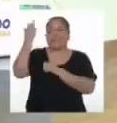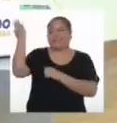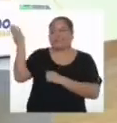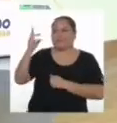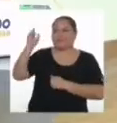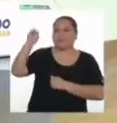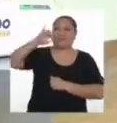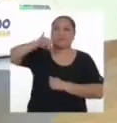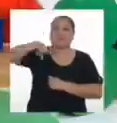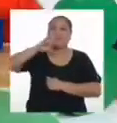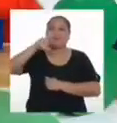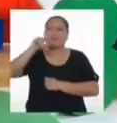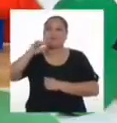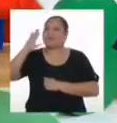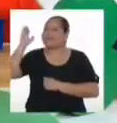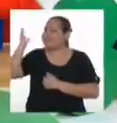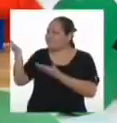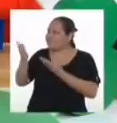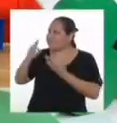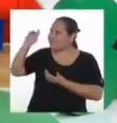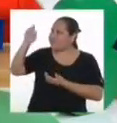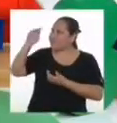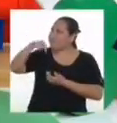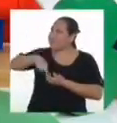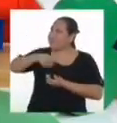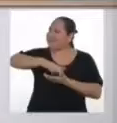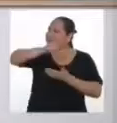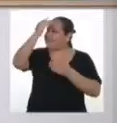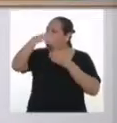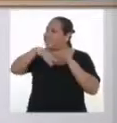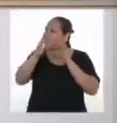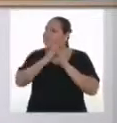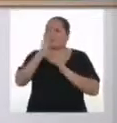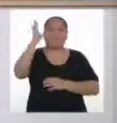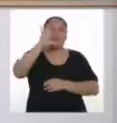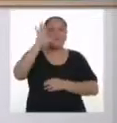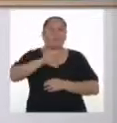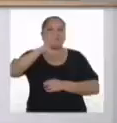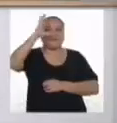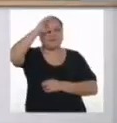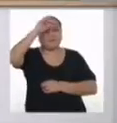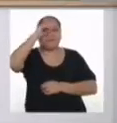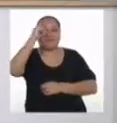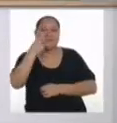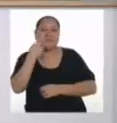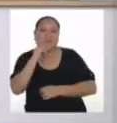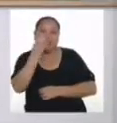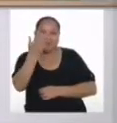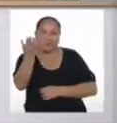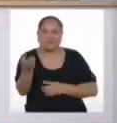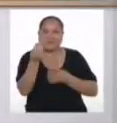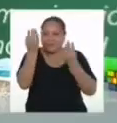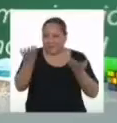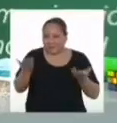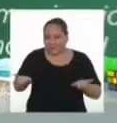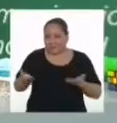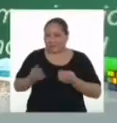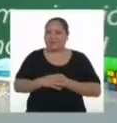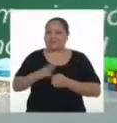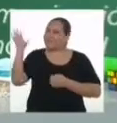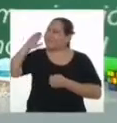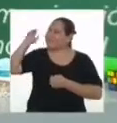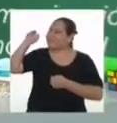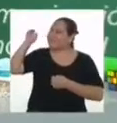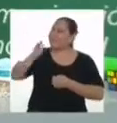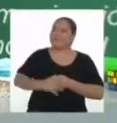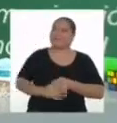la profesora Julia. Bienvenida, profesora, a Aprendo en Casa. Hola chicas, hola chicos, ¿cómo están?